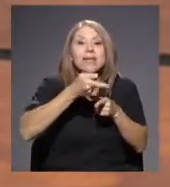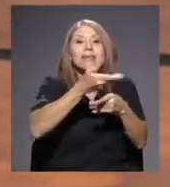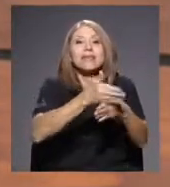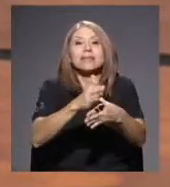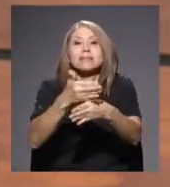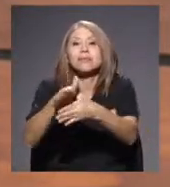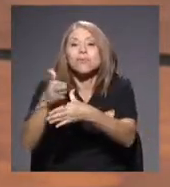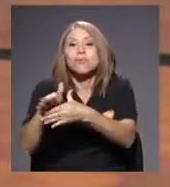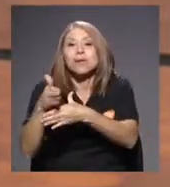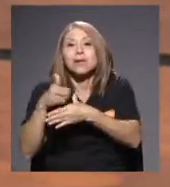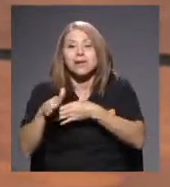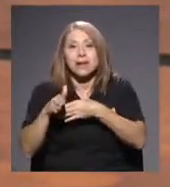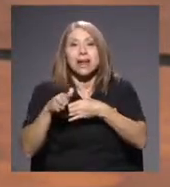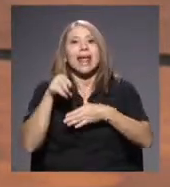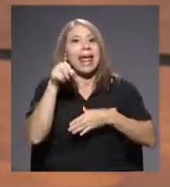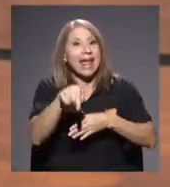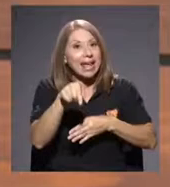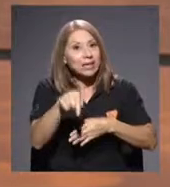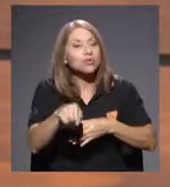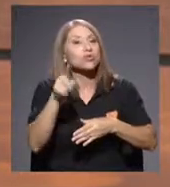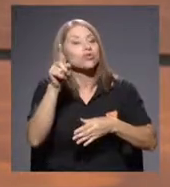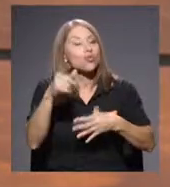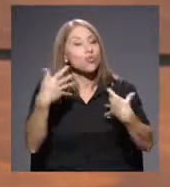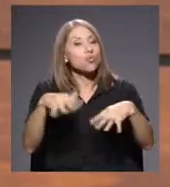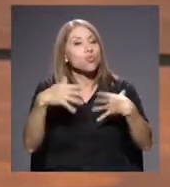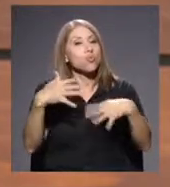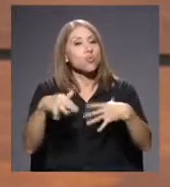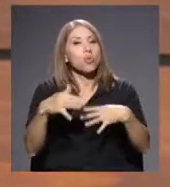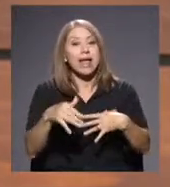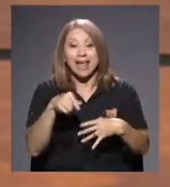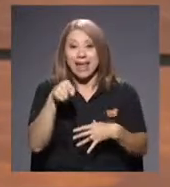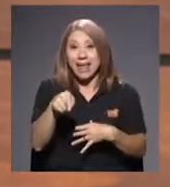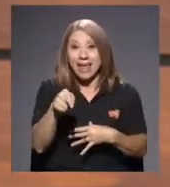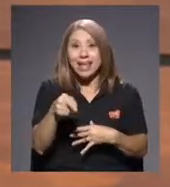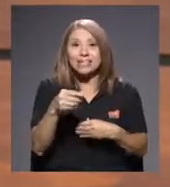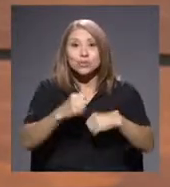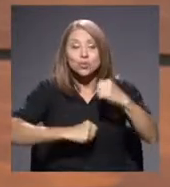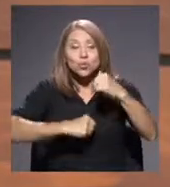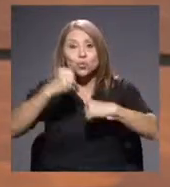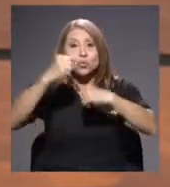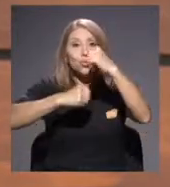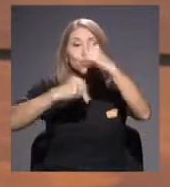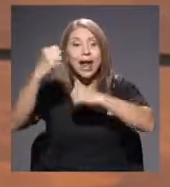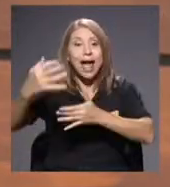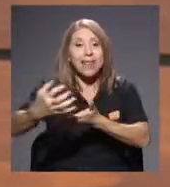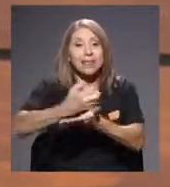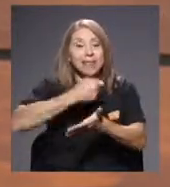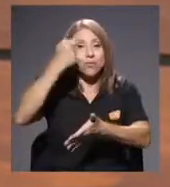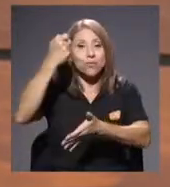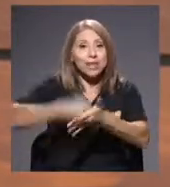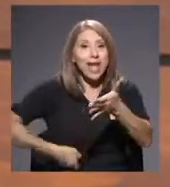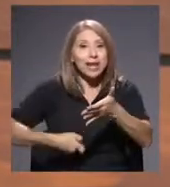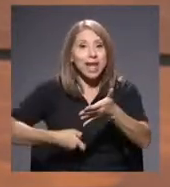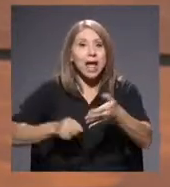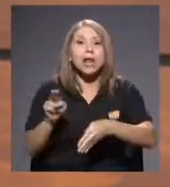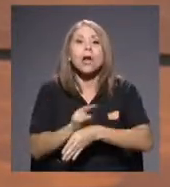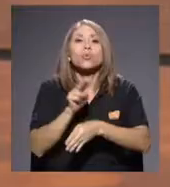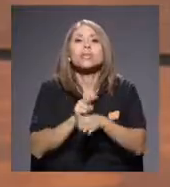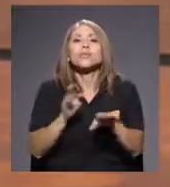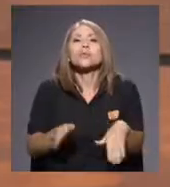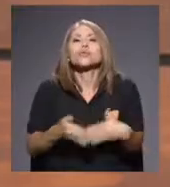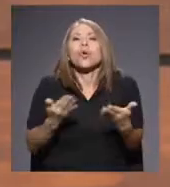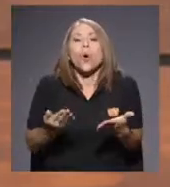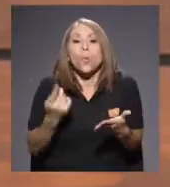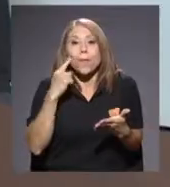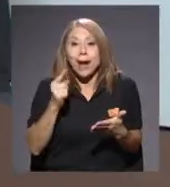esta ha sido una de las tensiones centrales. ¿Cómo utilizamos nuestra estructura tributaria para redistribuir esa riqueza?